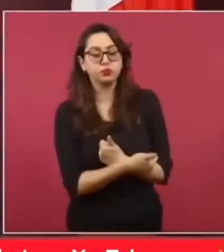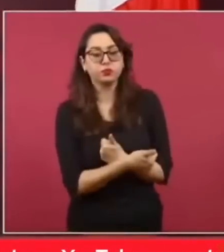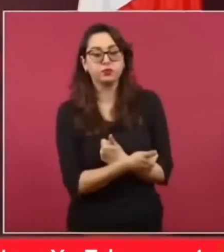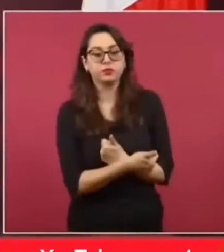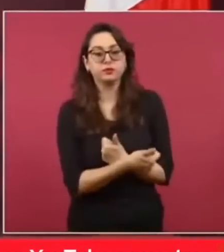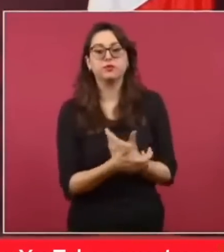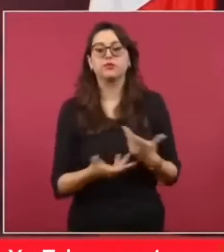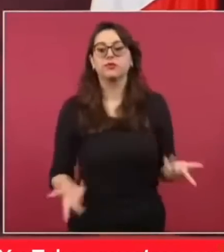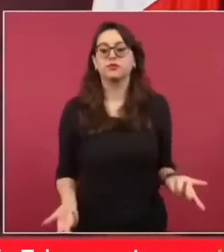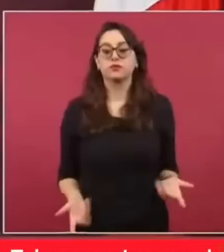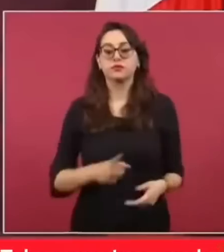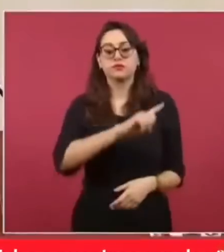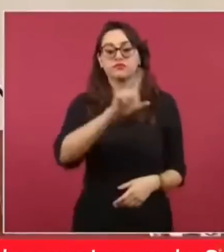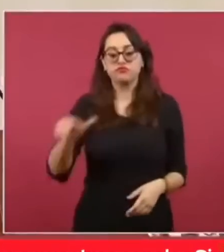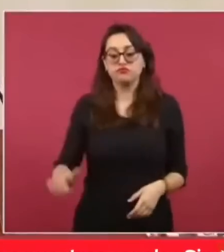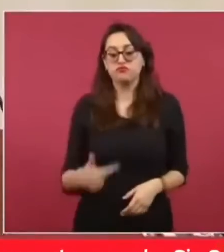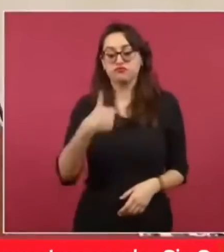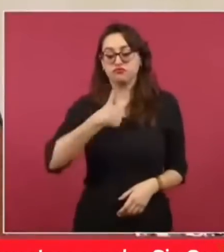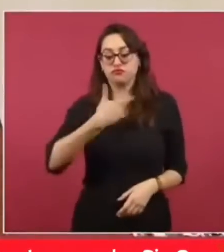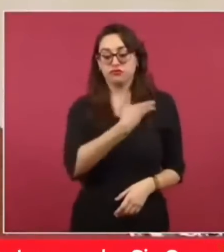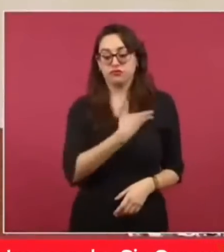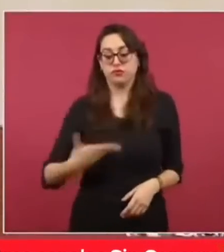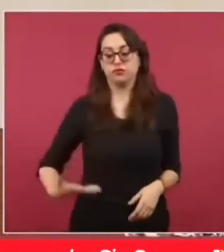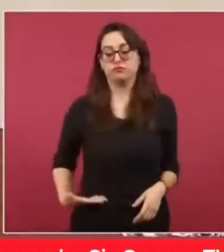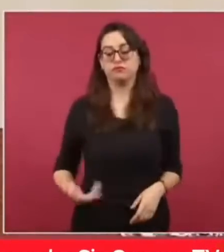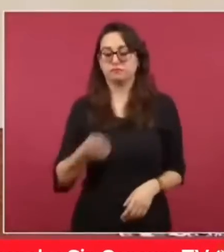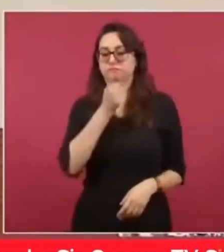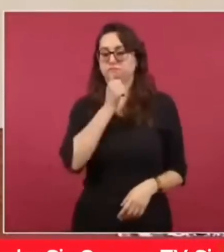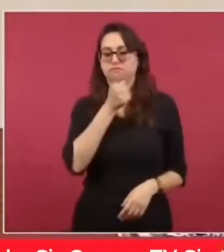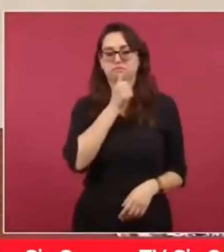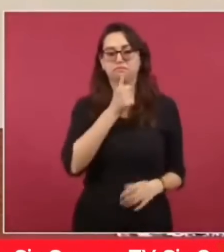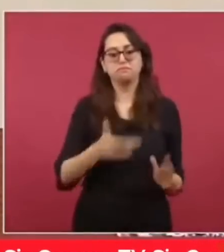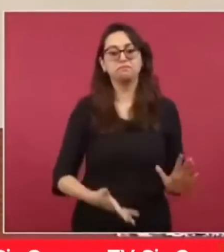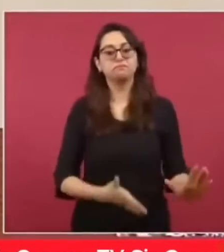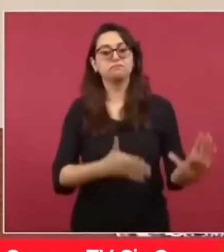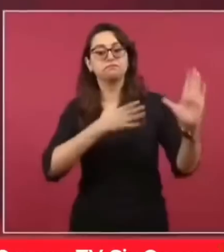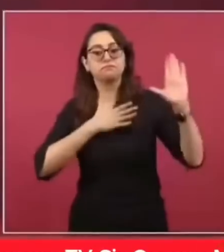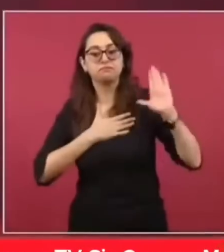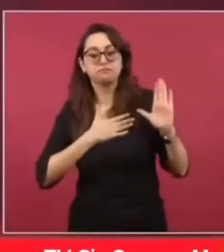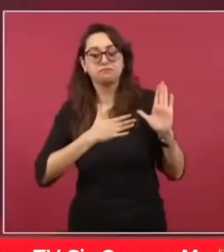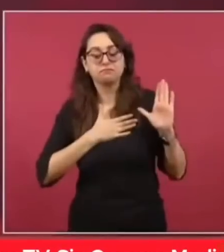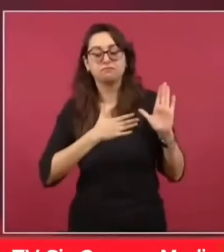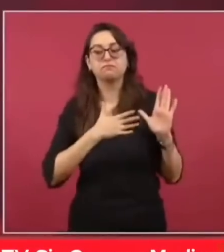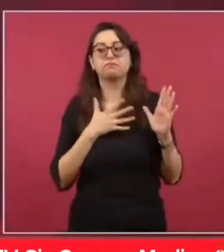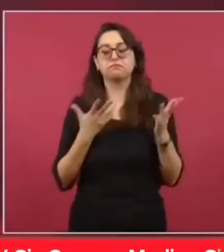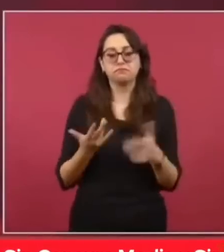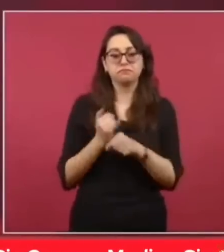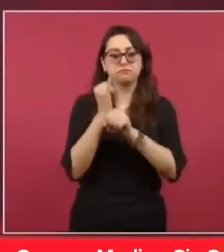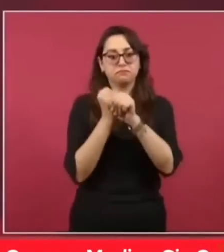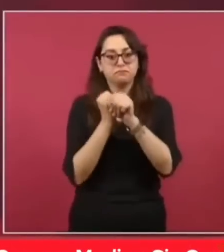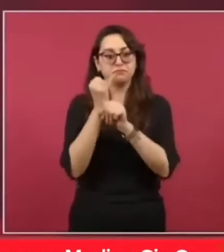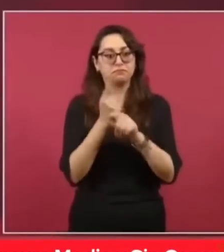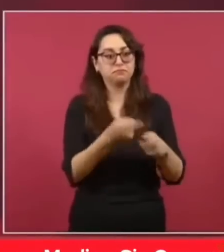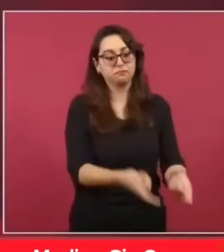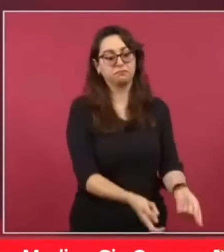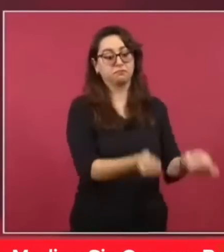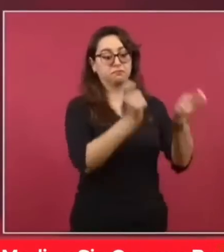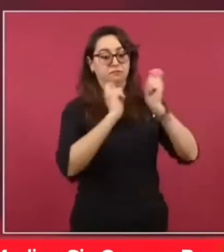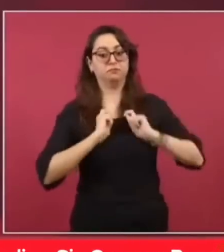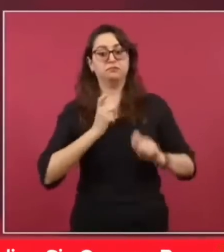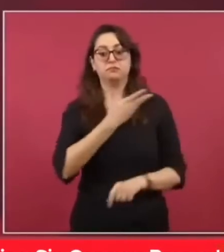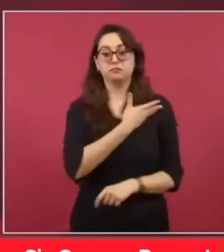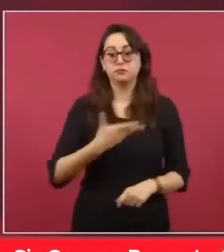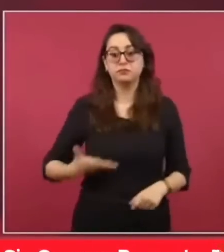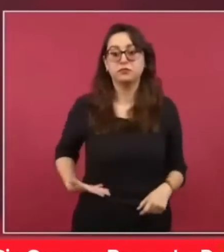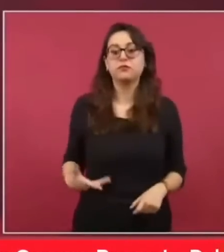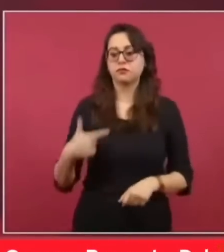Yo hice el compromiso de que íbamos a esclarecer todo y lo estamos haciendo. Lo que pasa